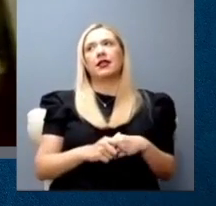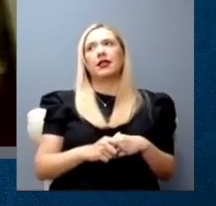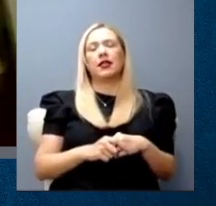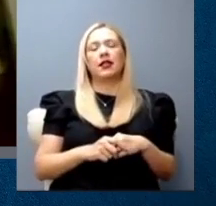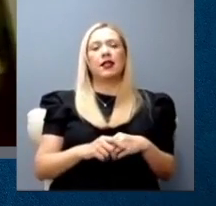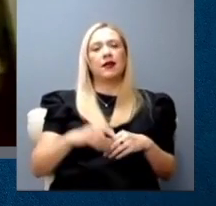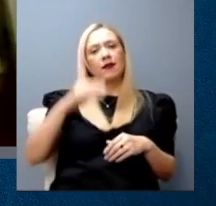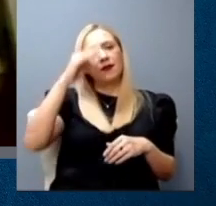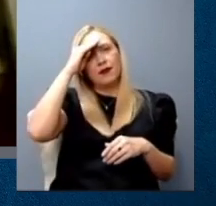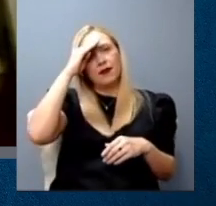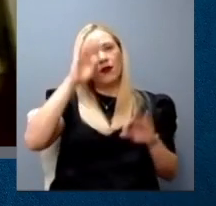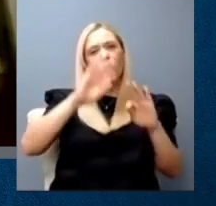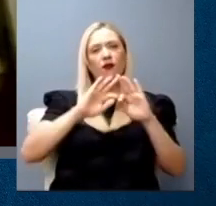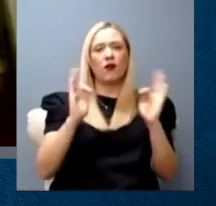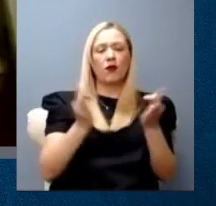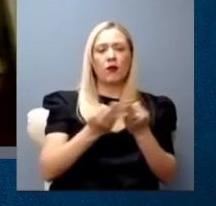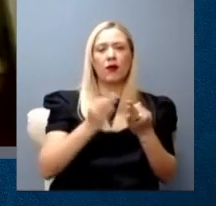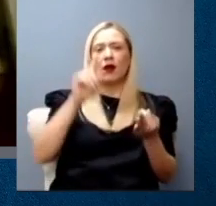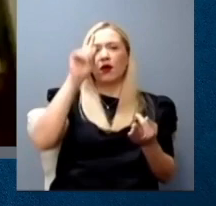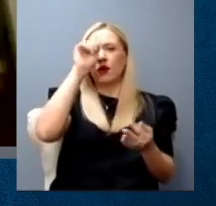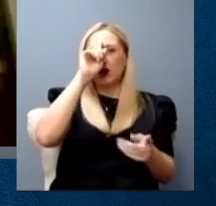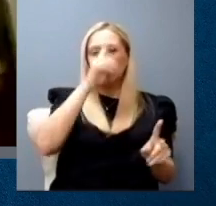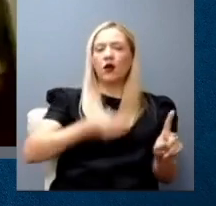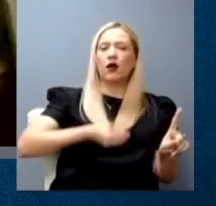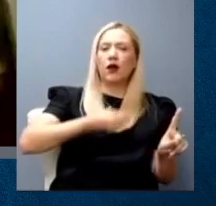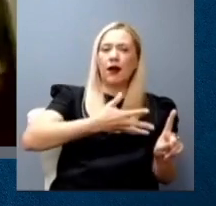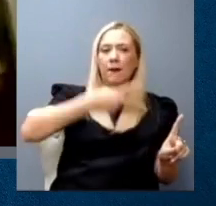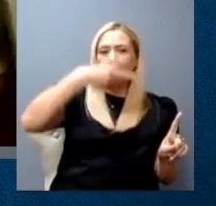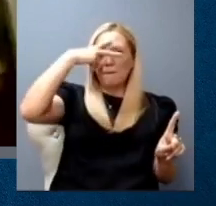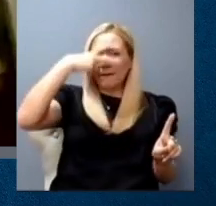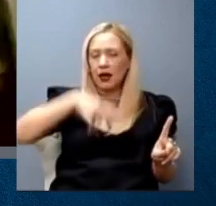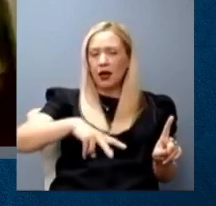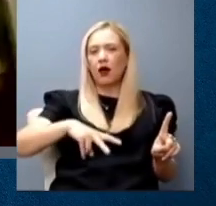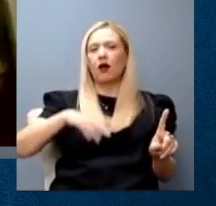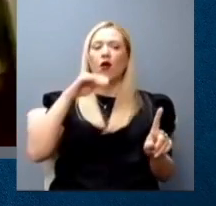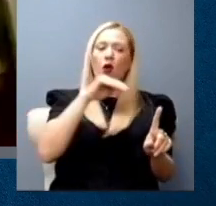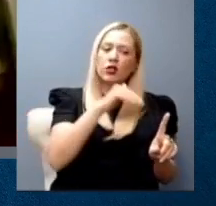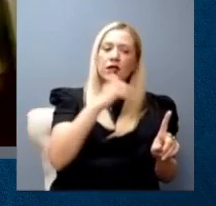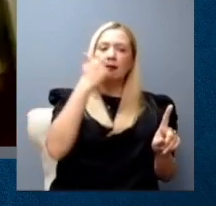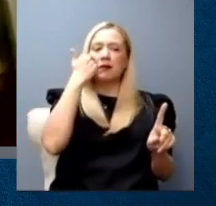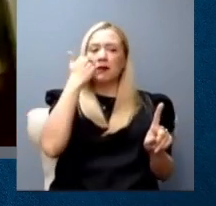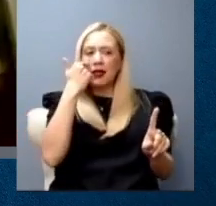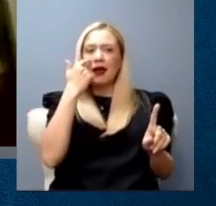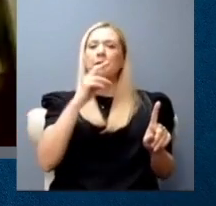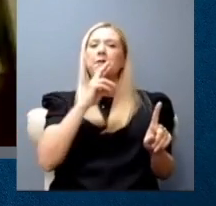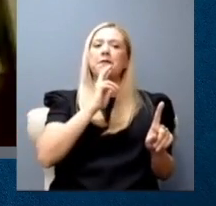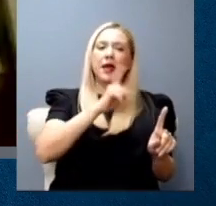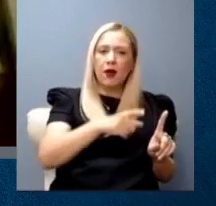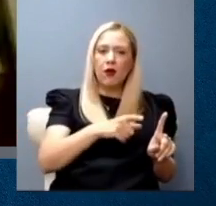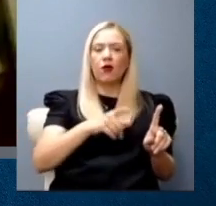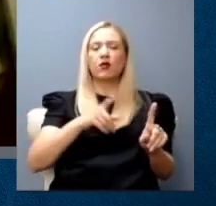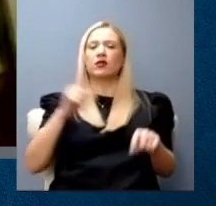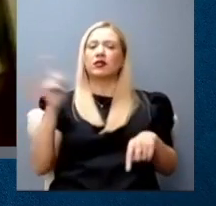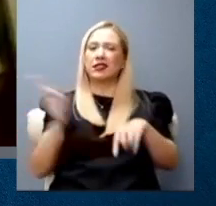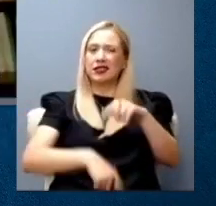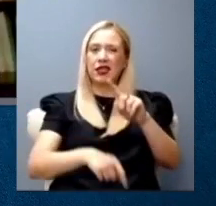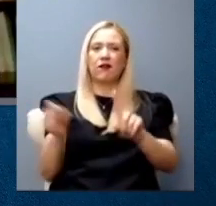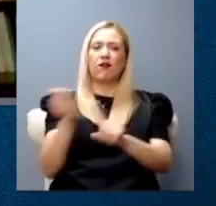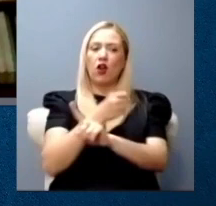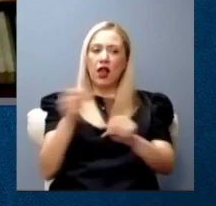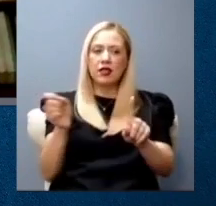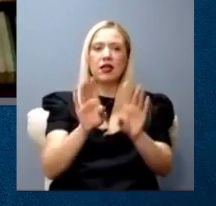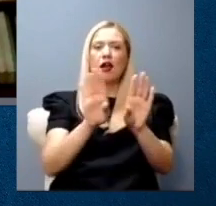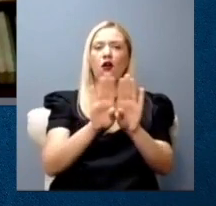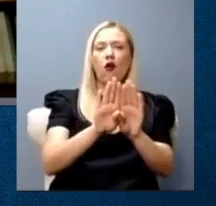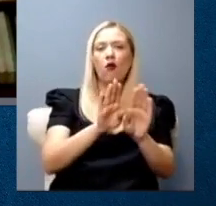fórmulas y recomendado a México la adopción de múltiples formas para ser más eficaz en la lucha contra la violencia de género.